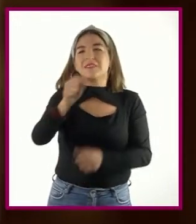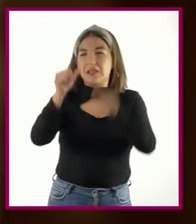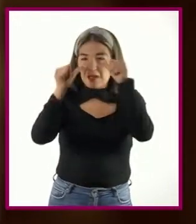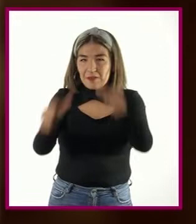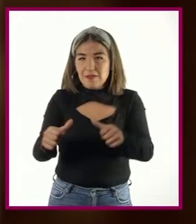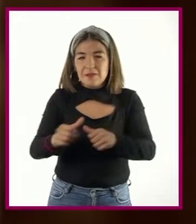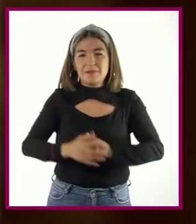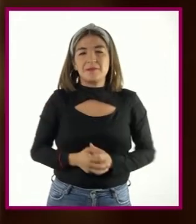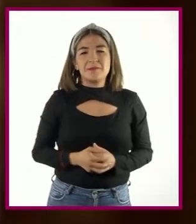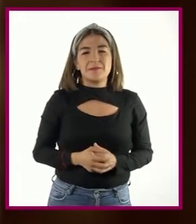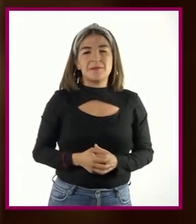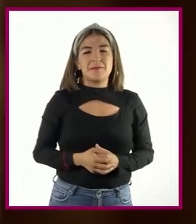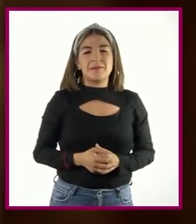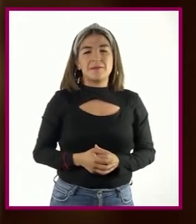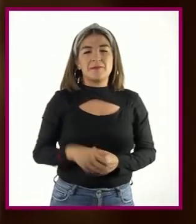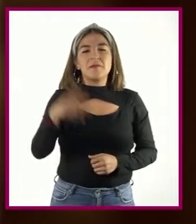sus